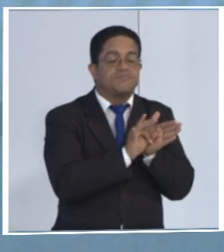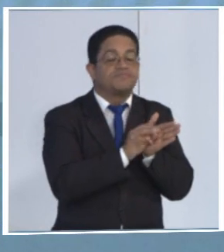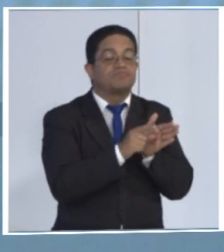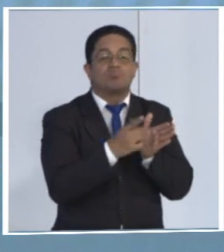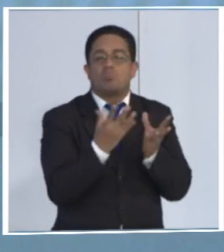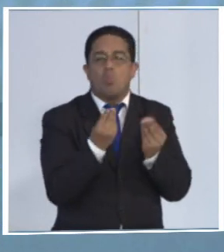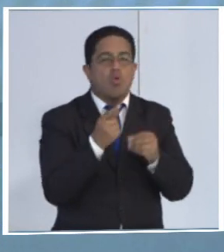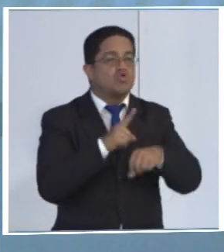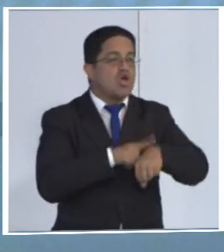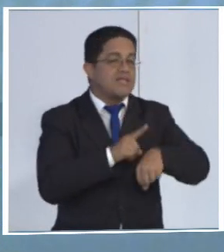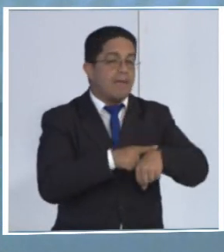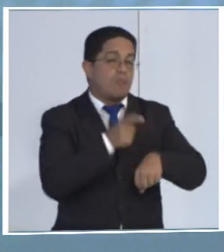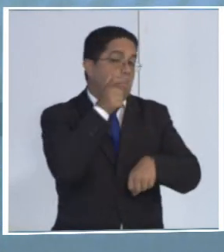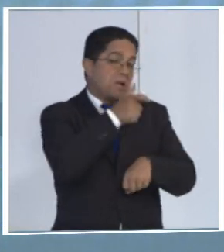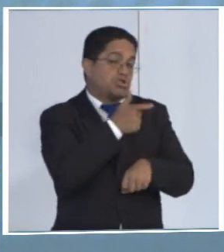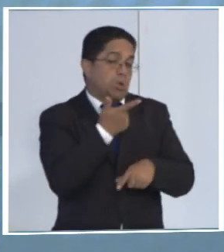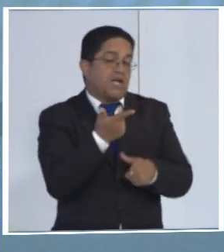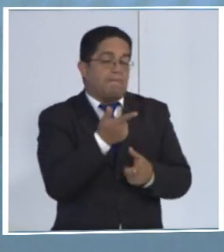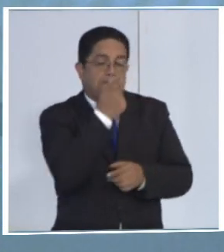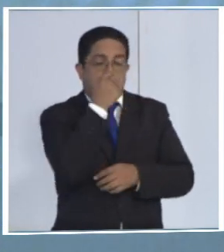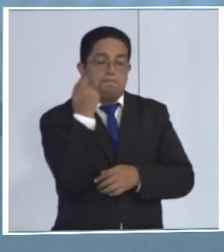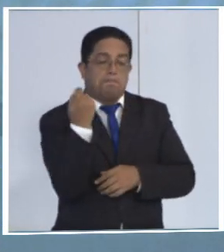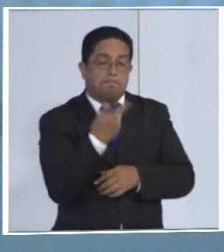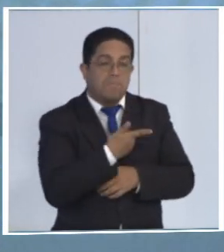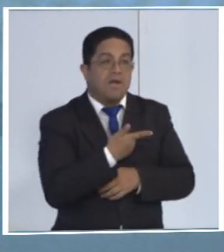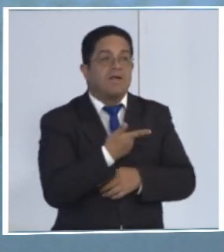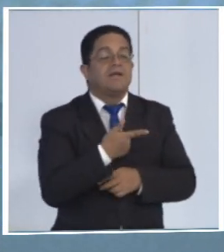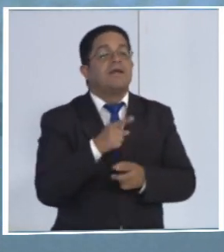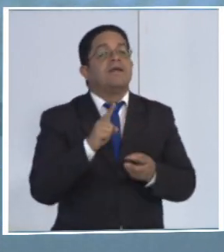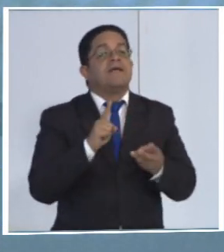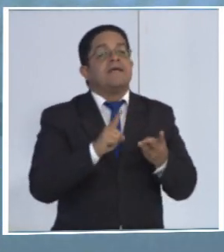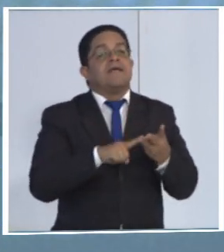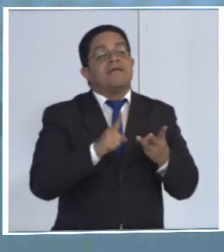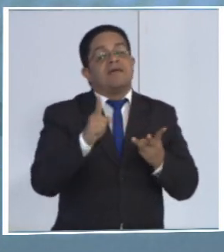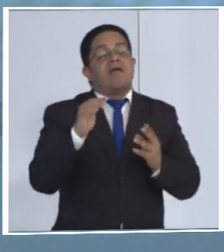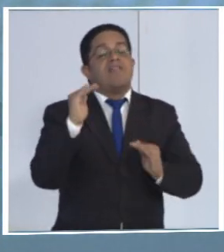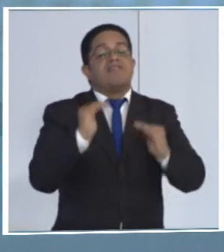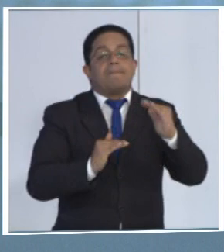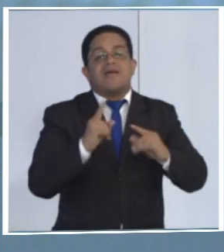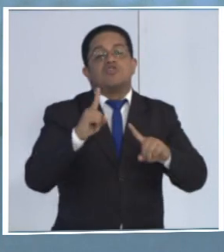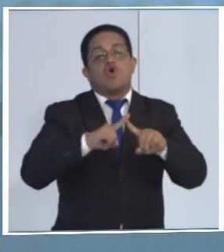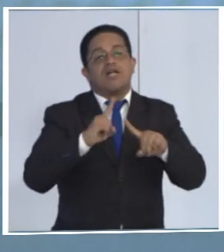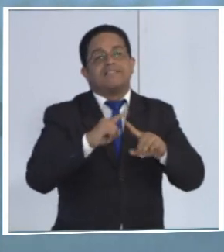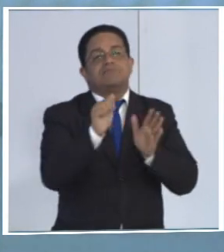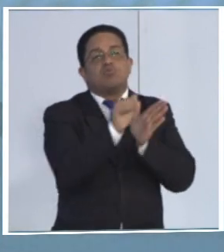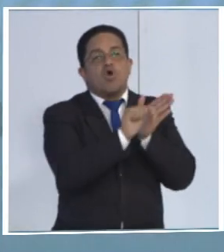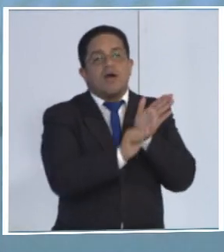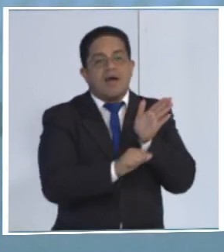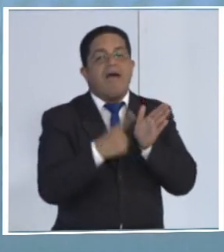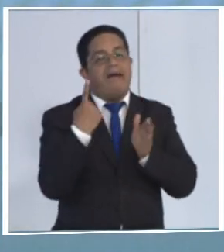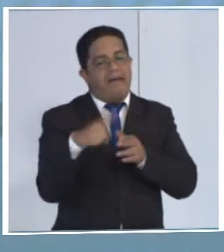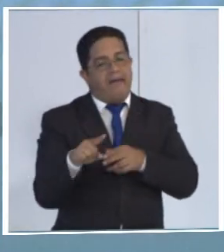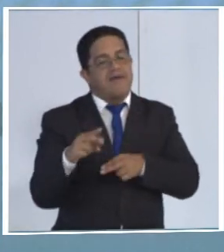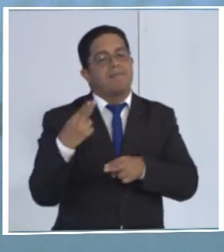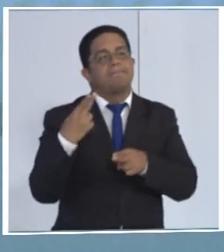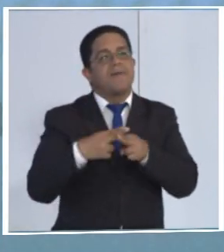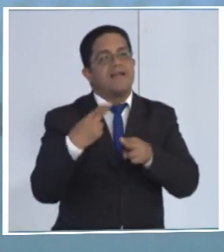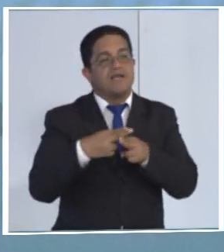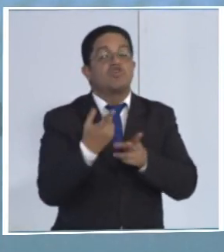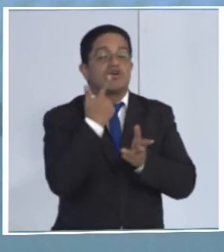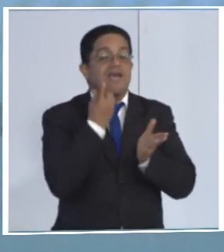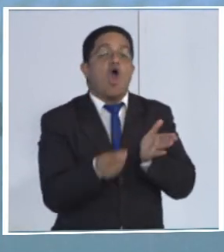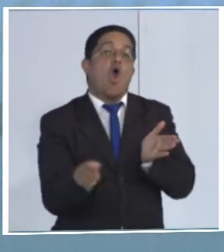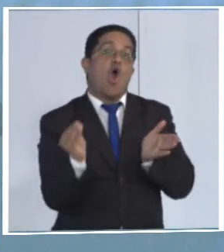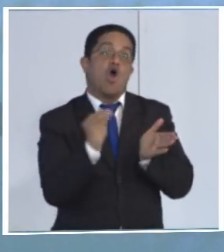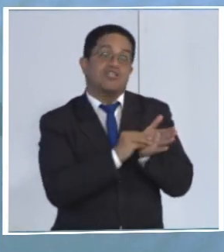mucho tiempo, que era una fístula de múltiples trayectos y dependiendo del tipo de cirugía, hay un riesgo de que vuelva a